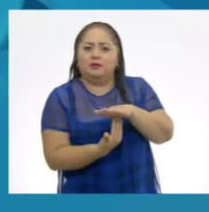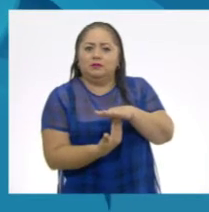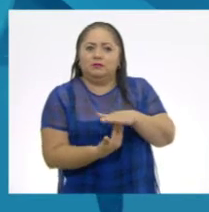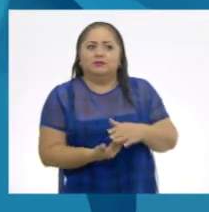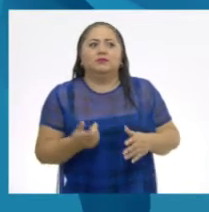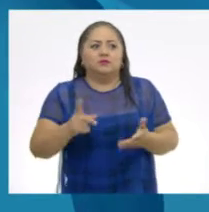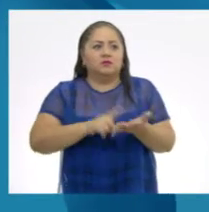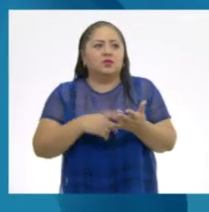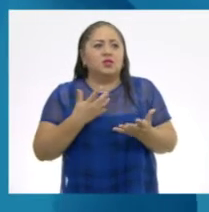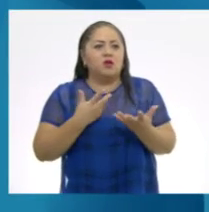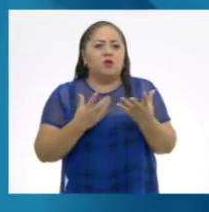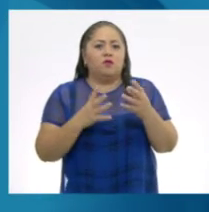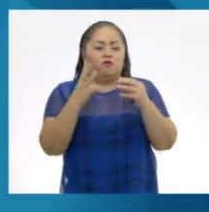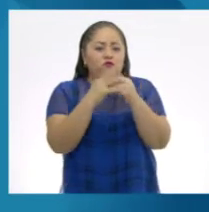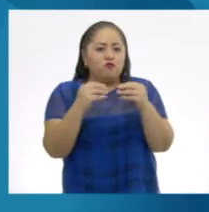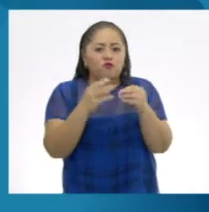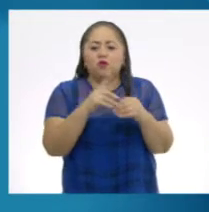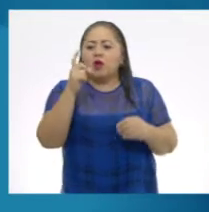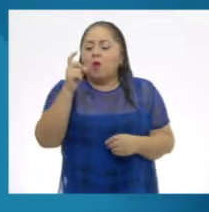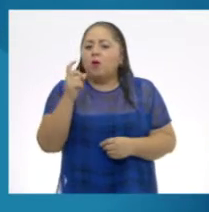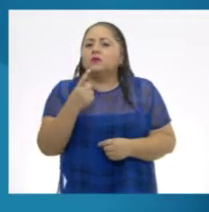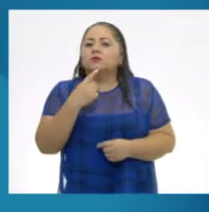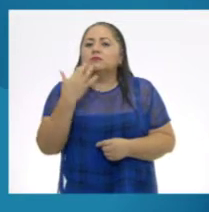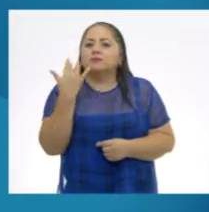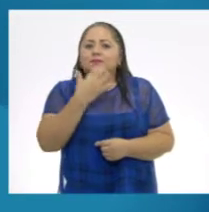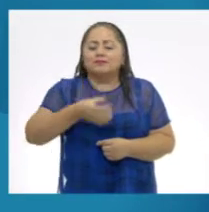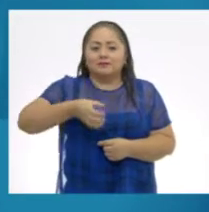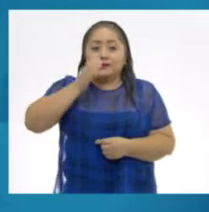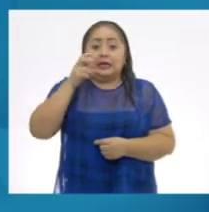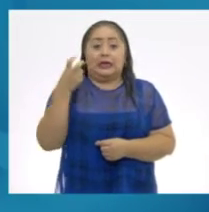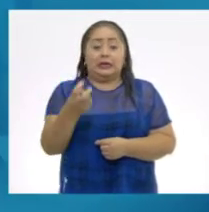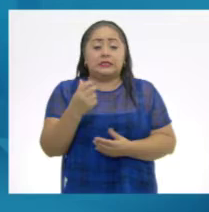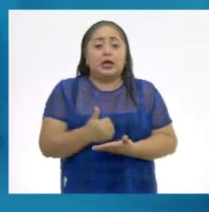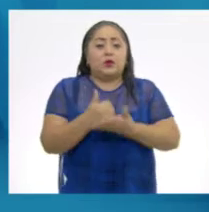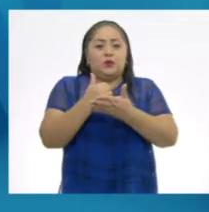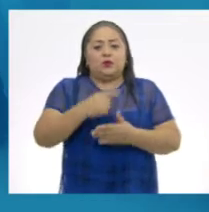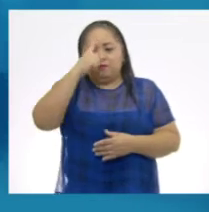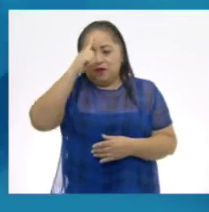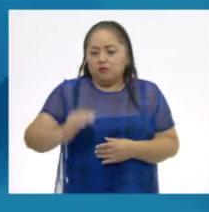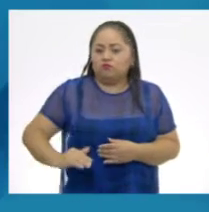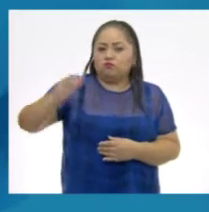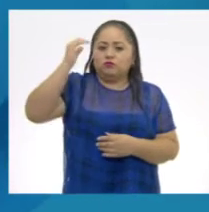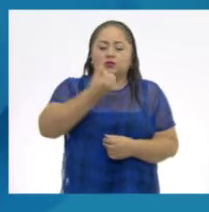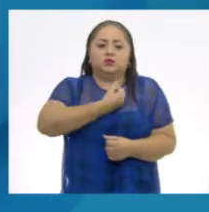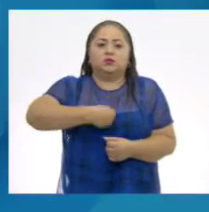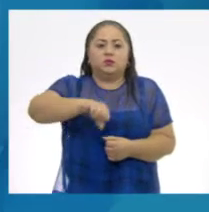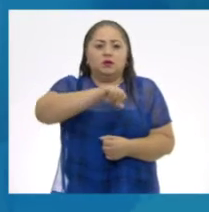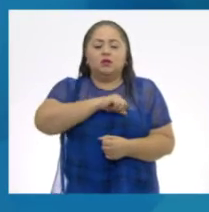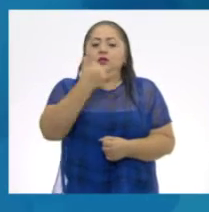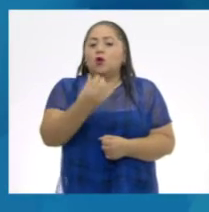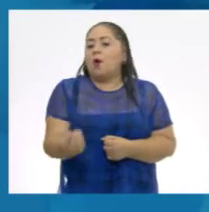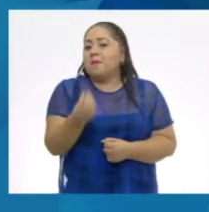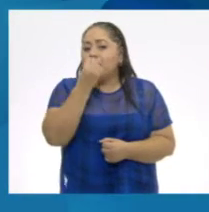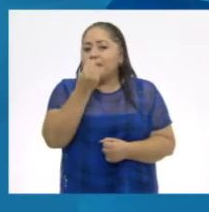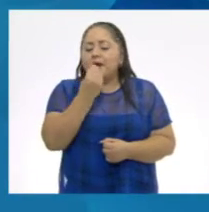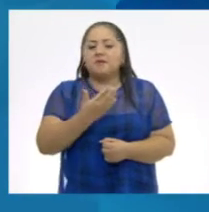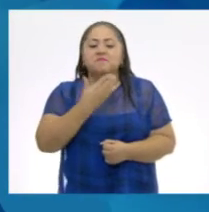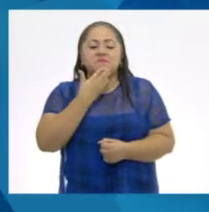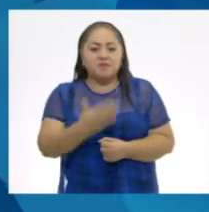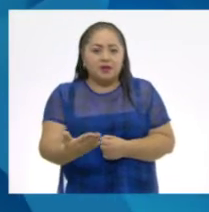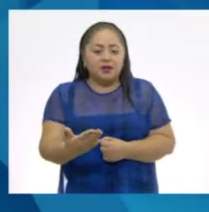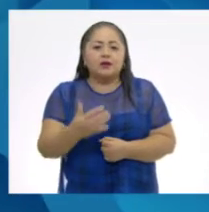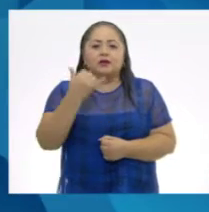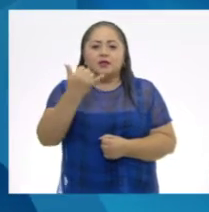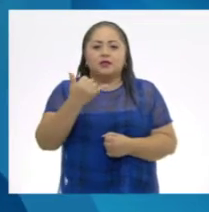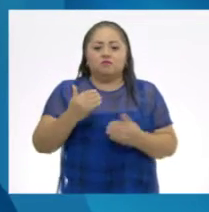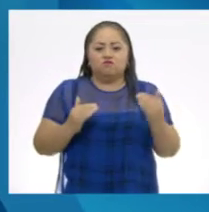Tienen fruta y tienen agua de sabor. Esto les ayudará a crecer sanas, teniendo una alimentación nutritiva